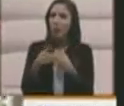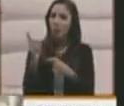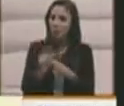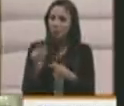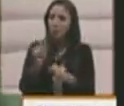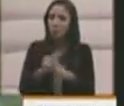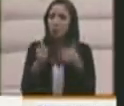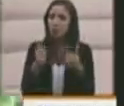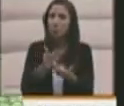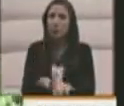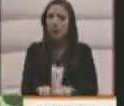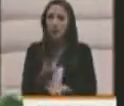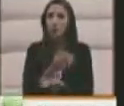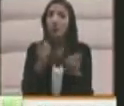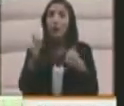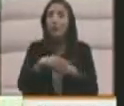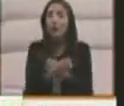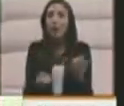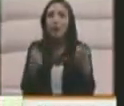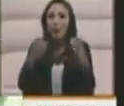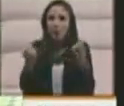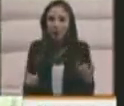todo lo fresco de esto, porque